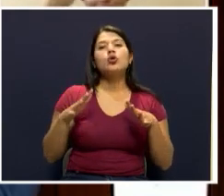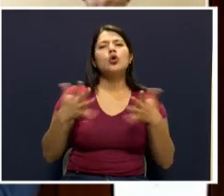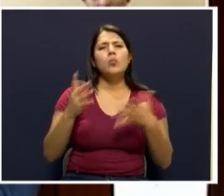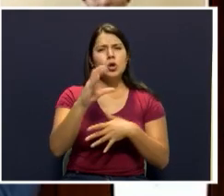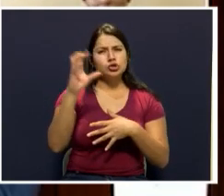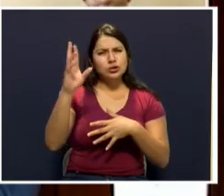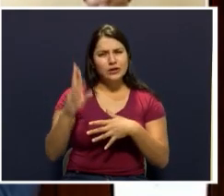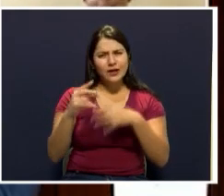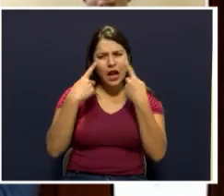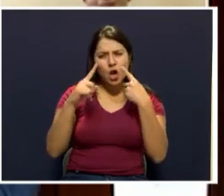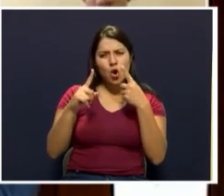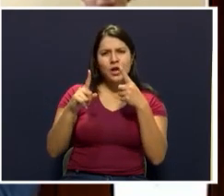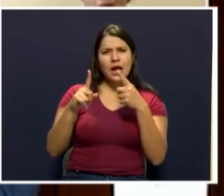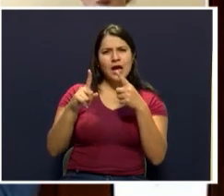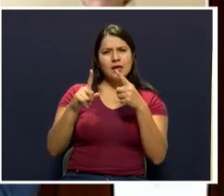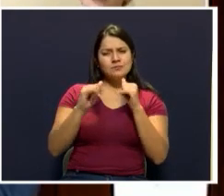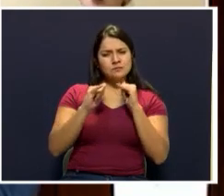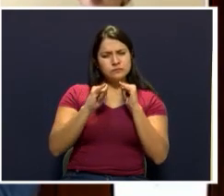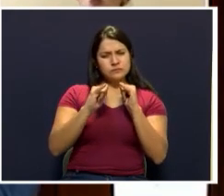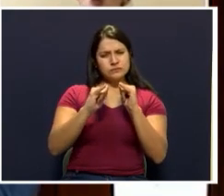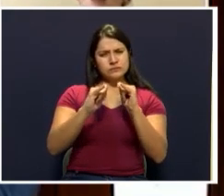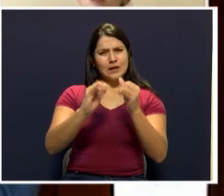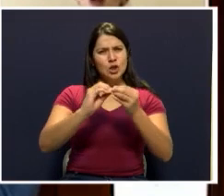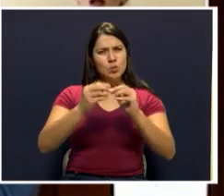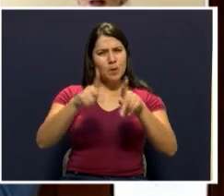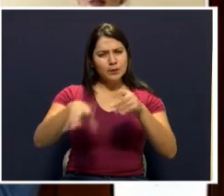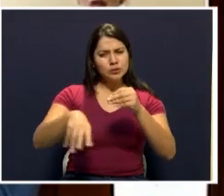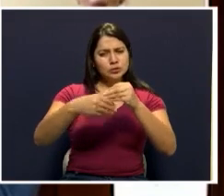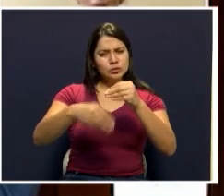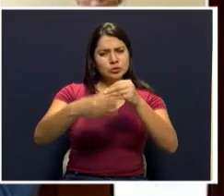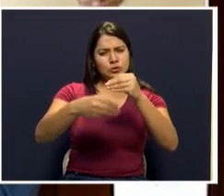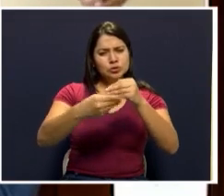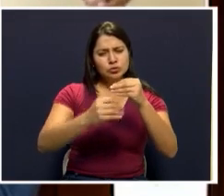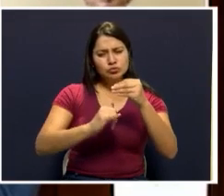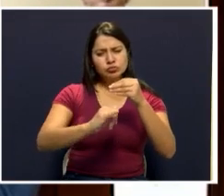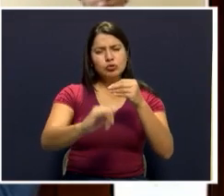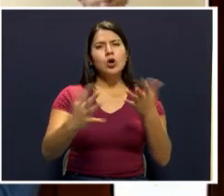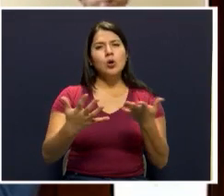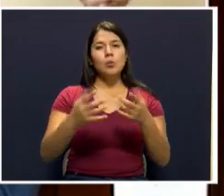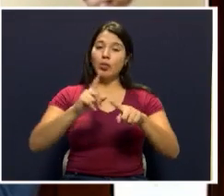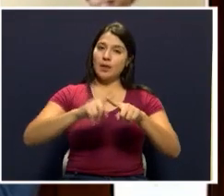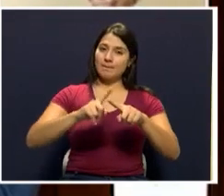previamente, pero tiene mucho que ver con la respuesta también de la población.